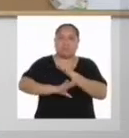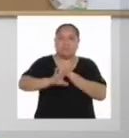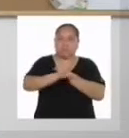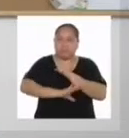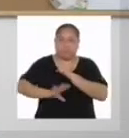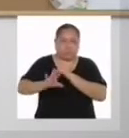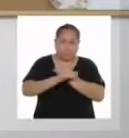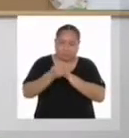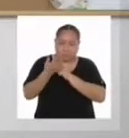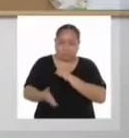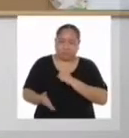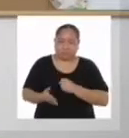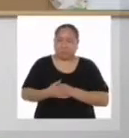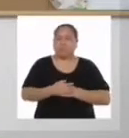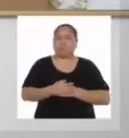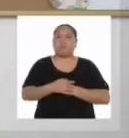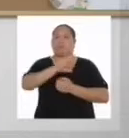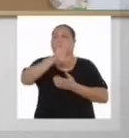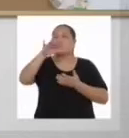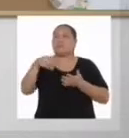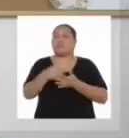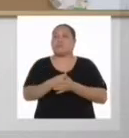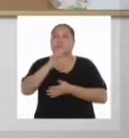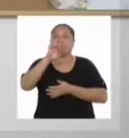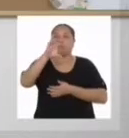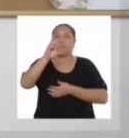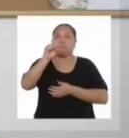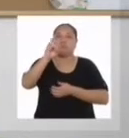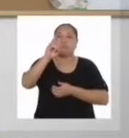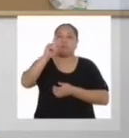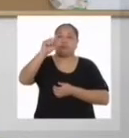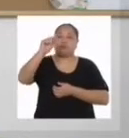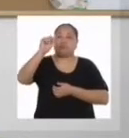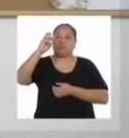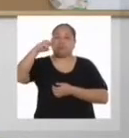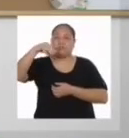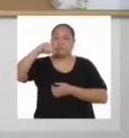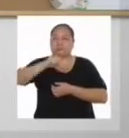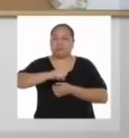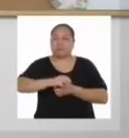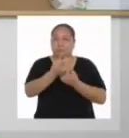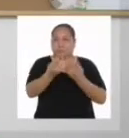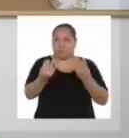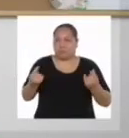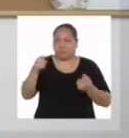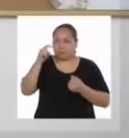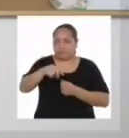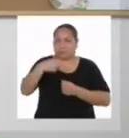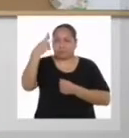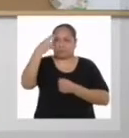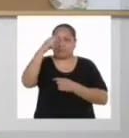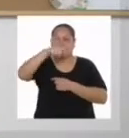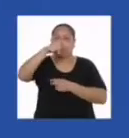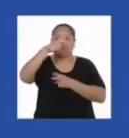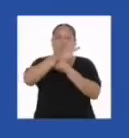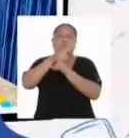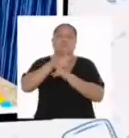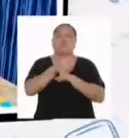parte imprescindible de todos los ecosistemas terrestres. Por eso hay que